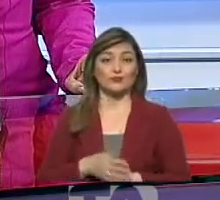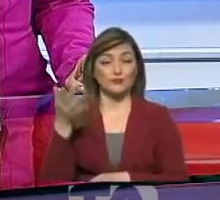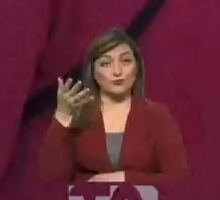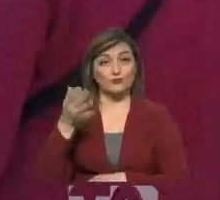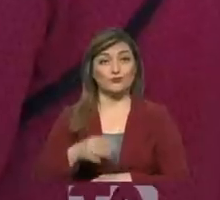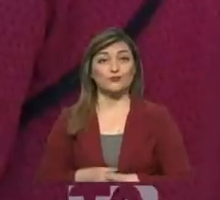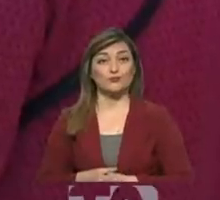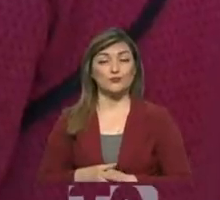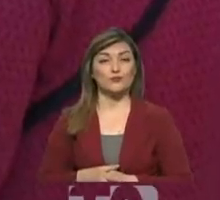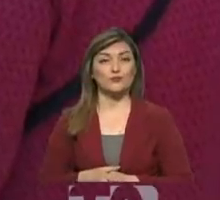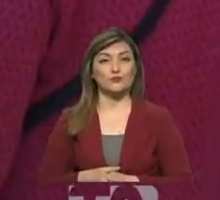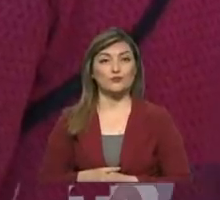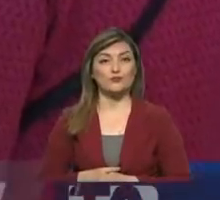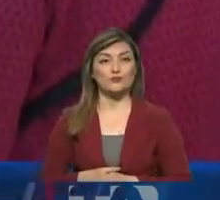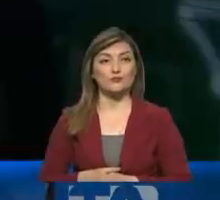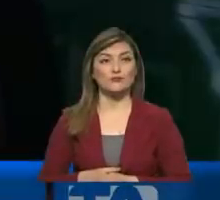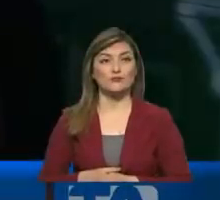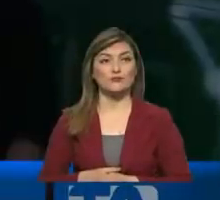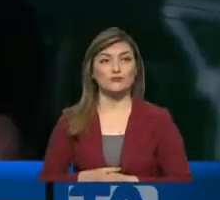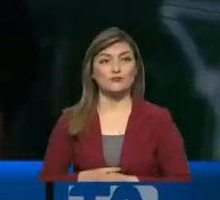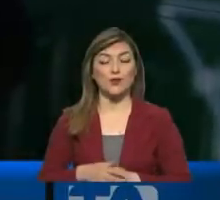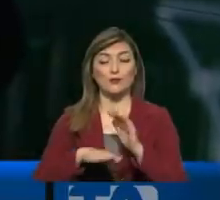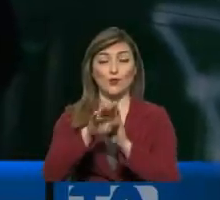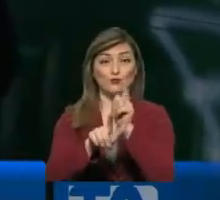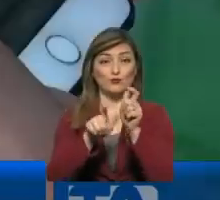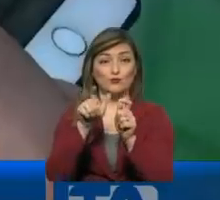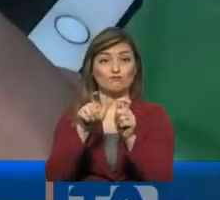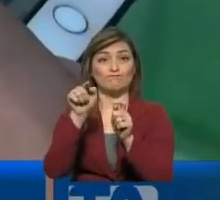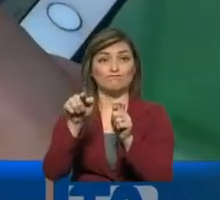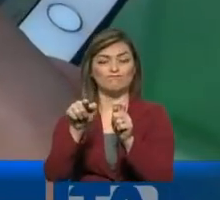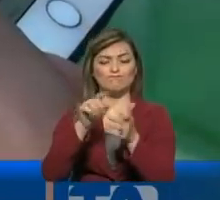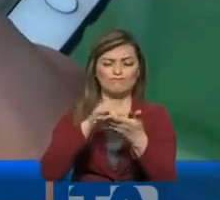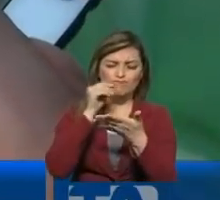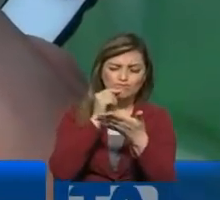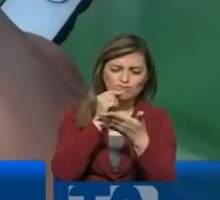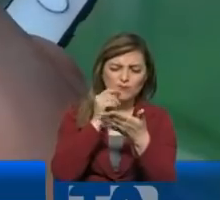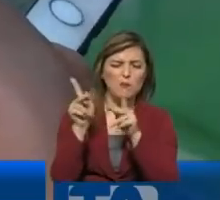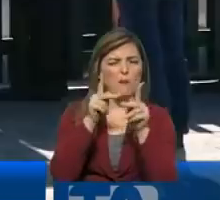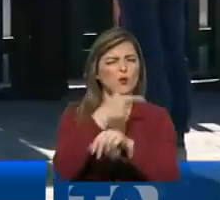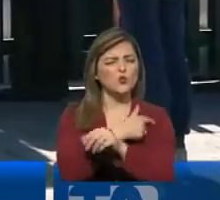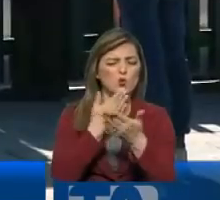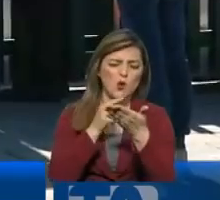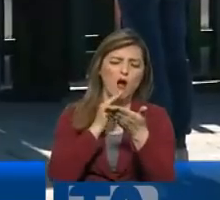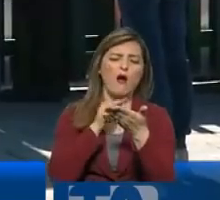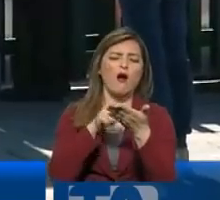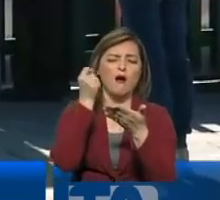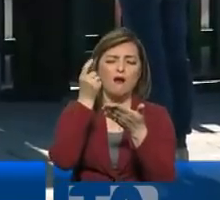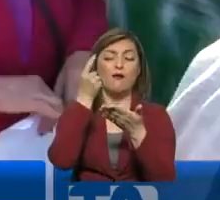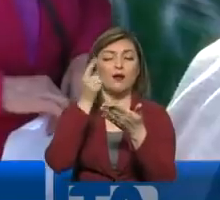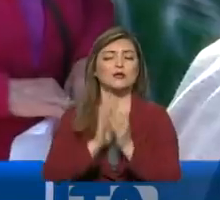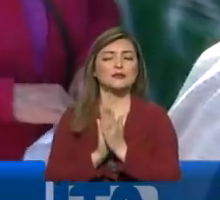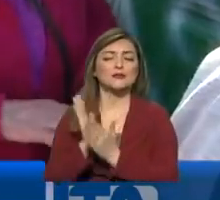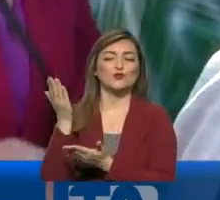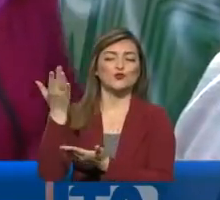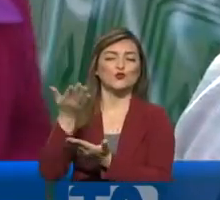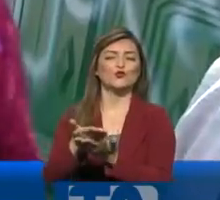docentes. Cada vez son más los ciudadanos que se familiarizan con la estrategia del nuevo plan de vacunación. Llegan a los 47 puntos